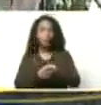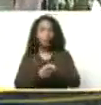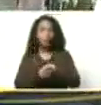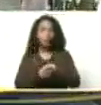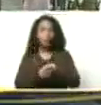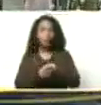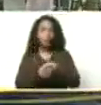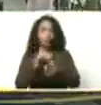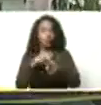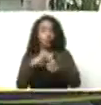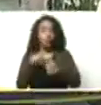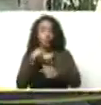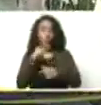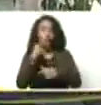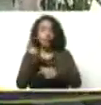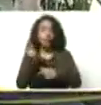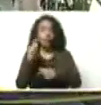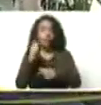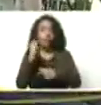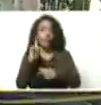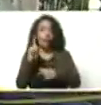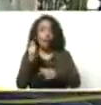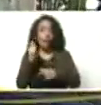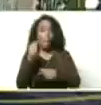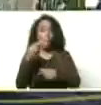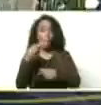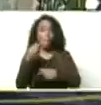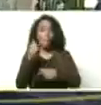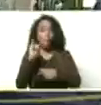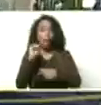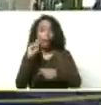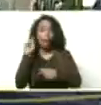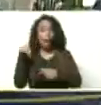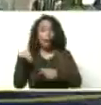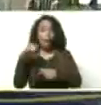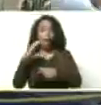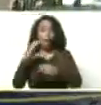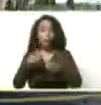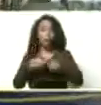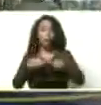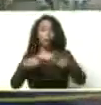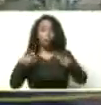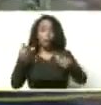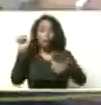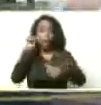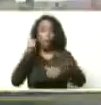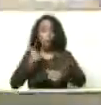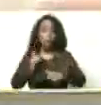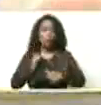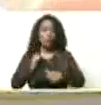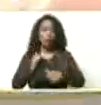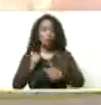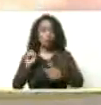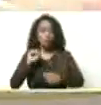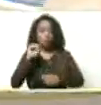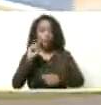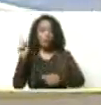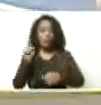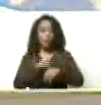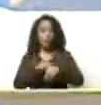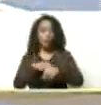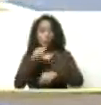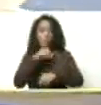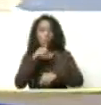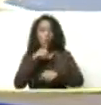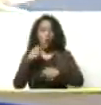entonces tú dices que la tilapia crece si aquí sea en el agua que le pongo a otro agarramos de ese tiempo de resistencia una